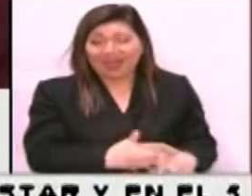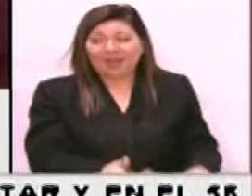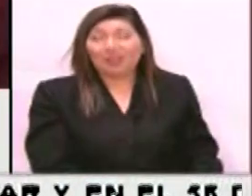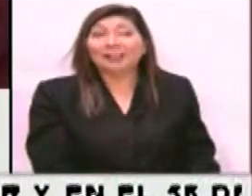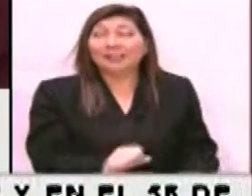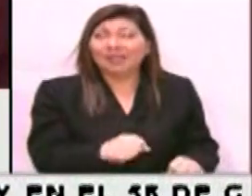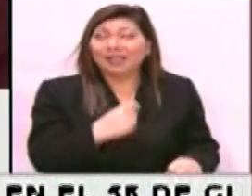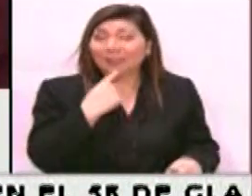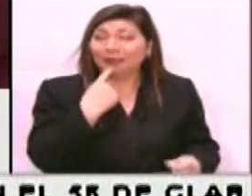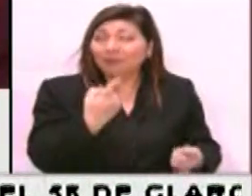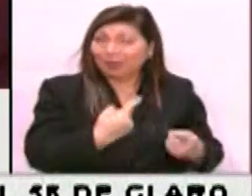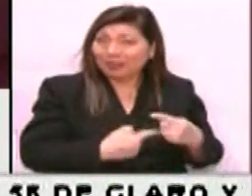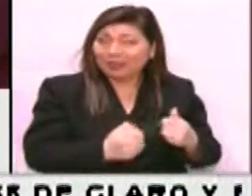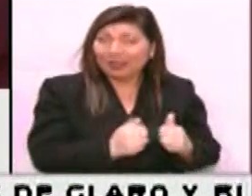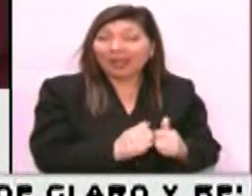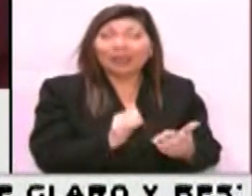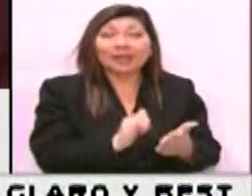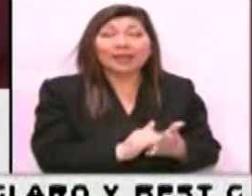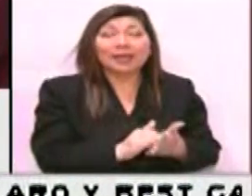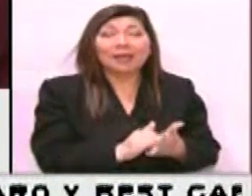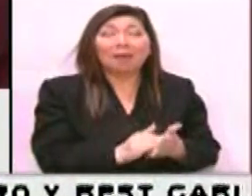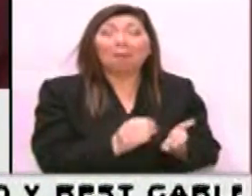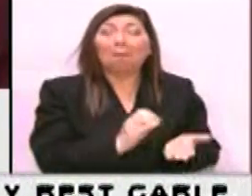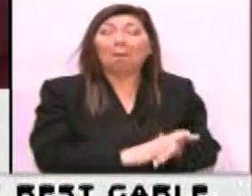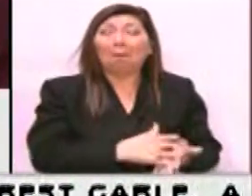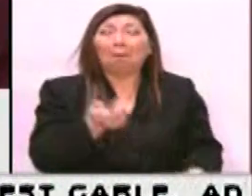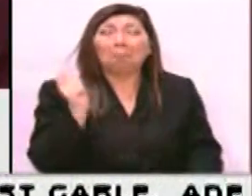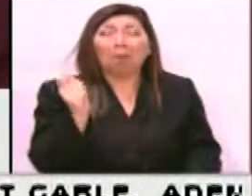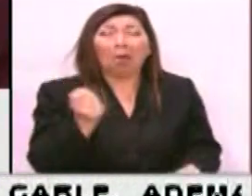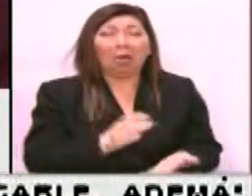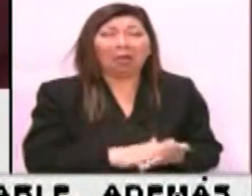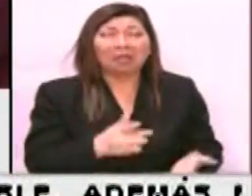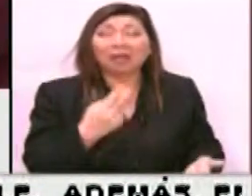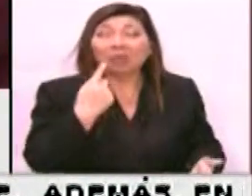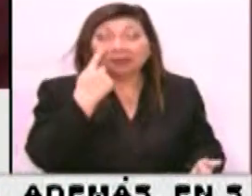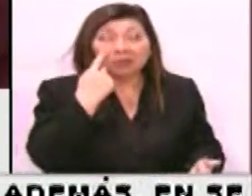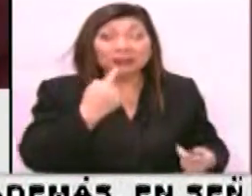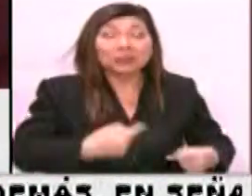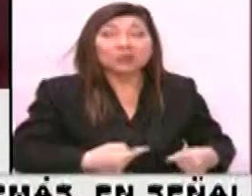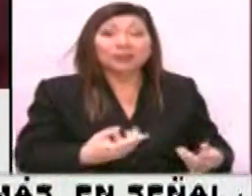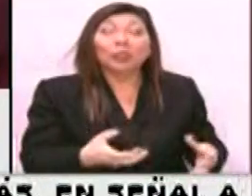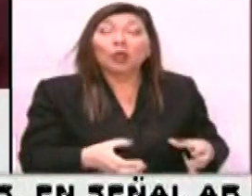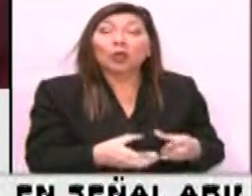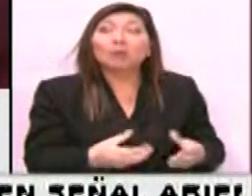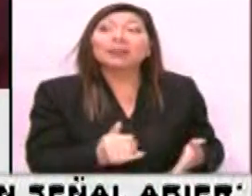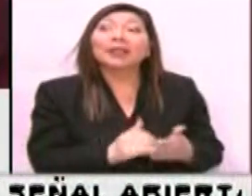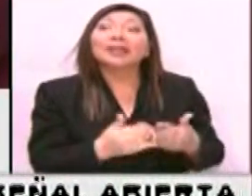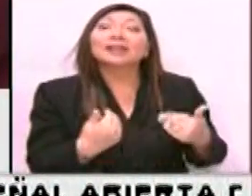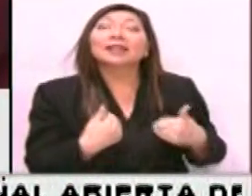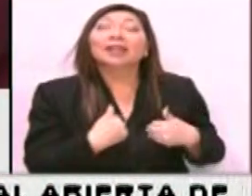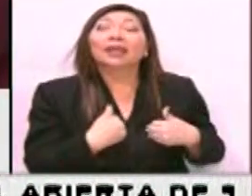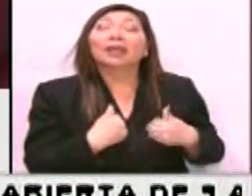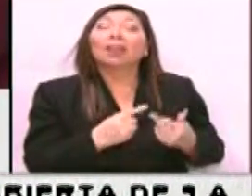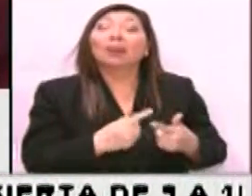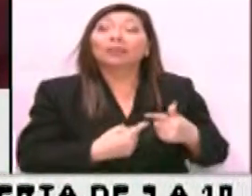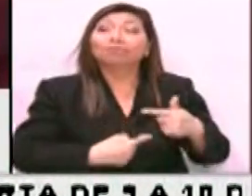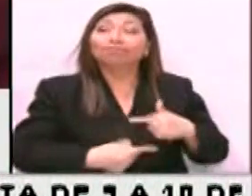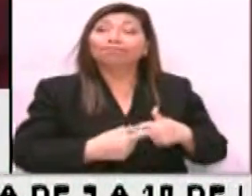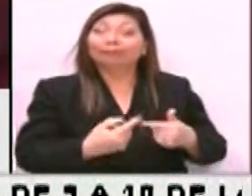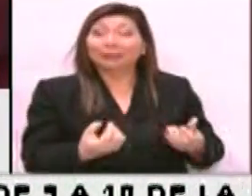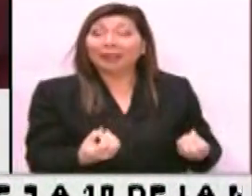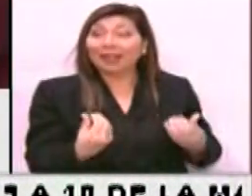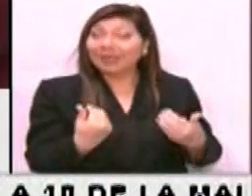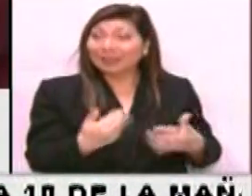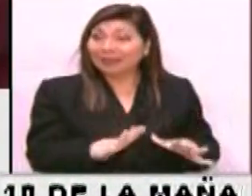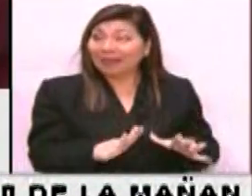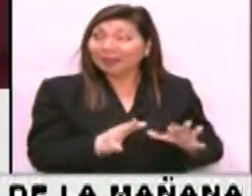Si estamos refiriéndonos a que el señor se enriqueció con esos contratos, vamos a discutirlo en la comisión que corresponde y después volvemos, una